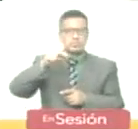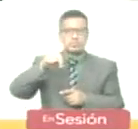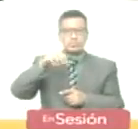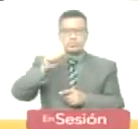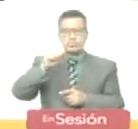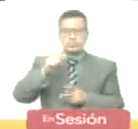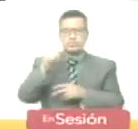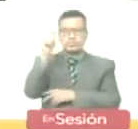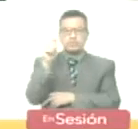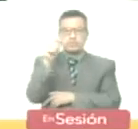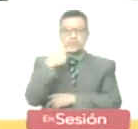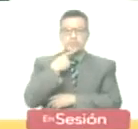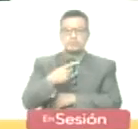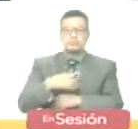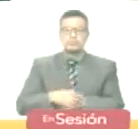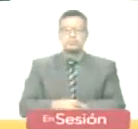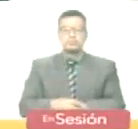tribuna de oradores, se le concede.